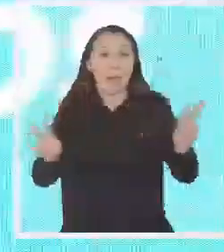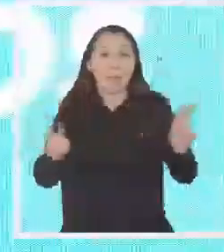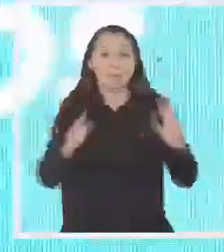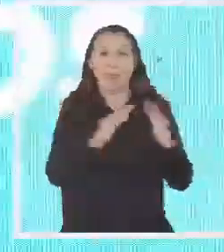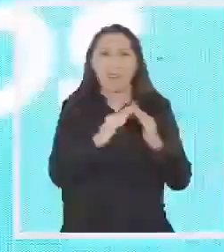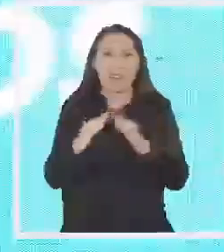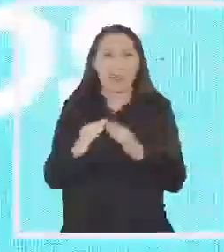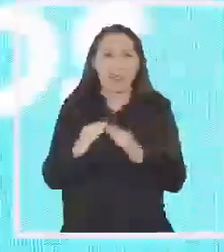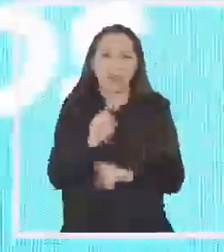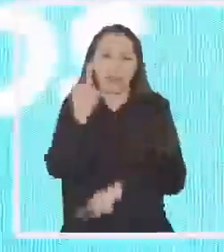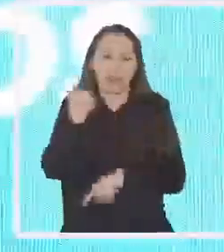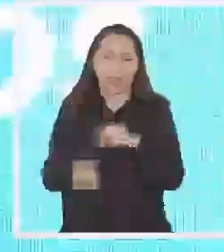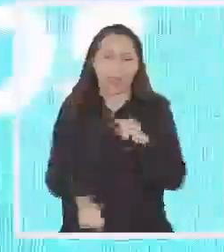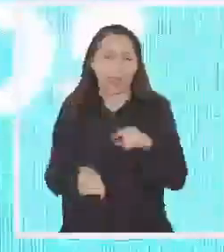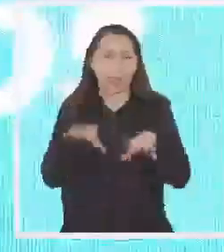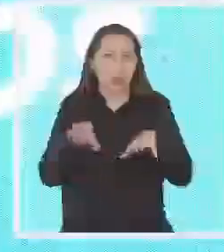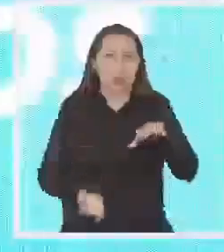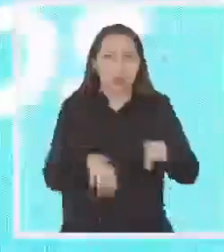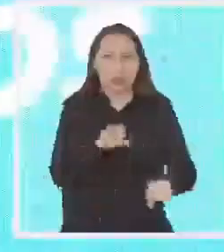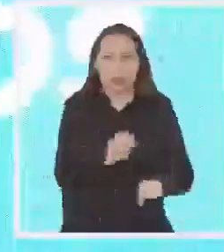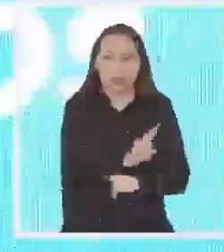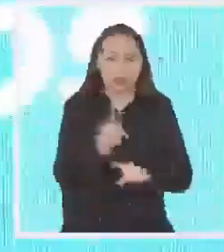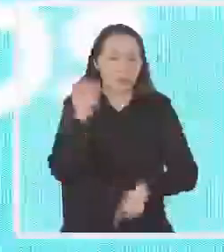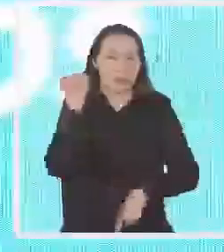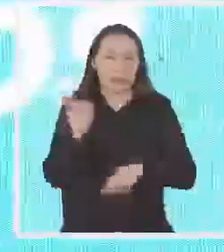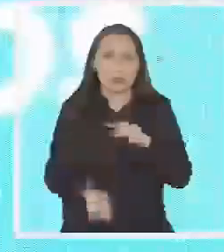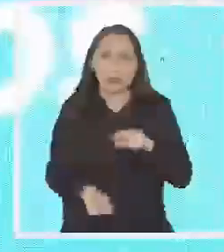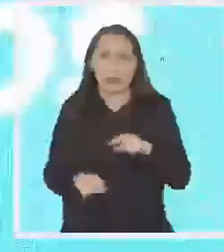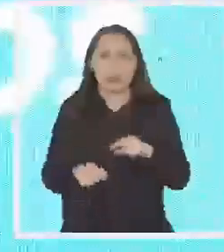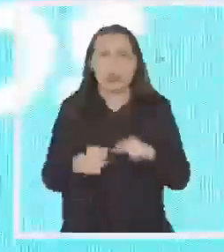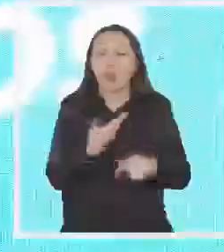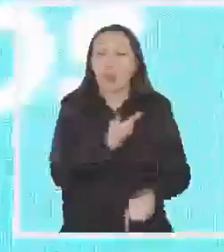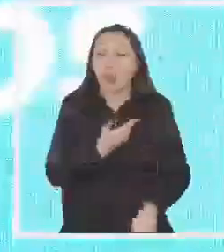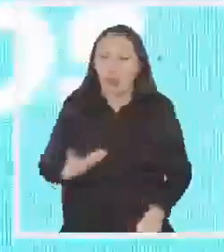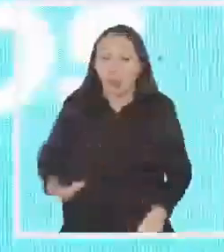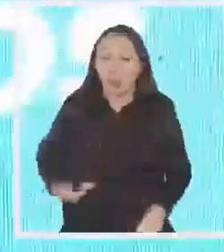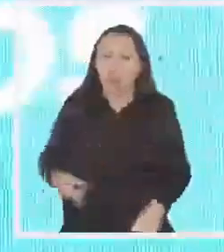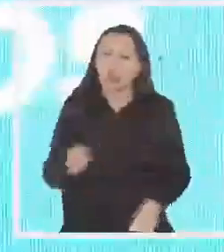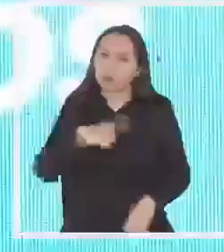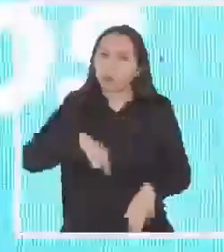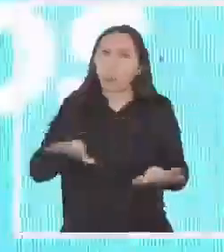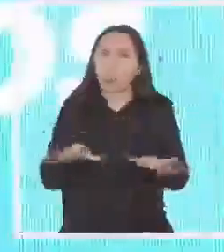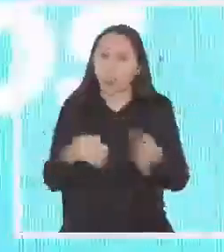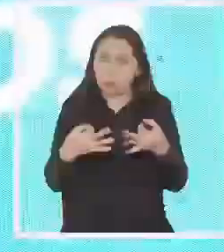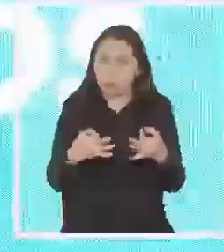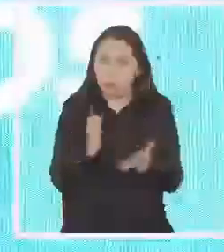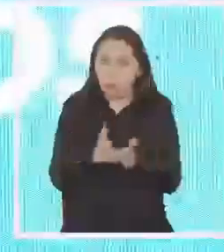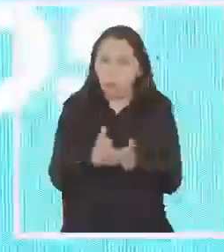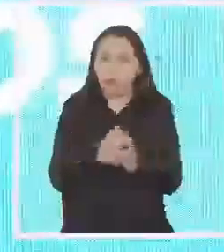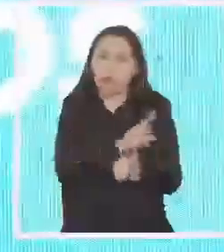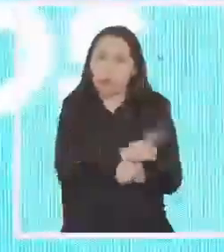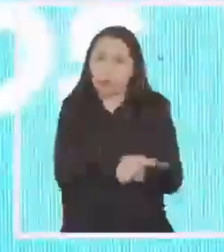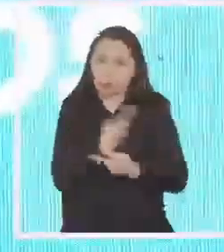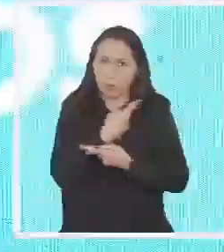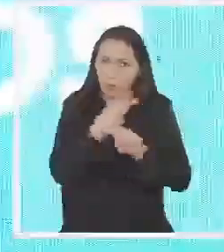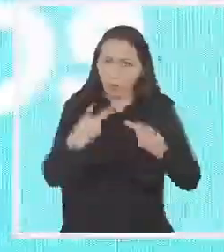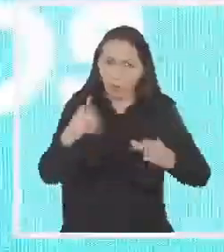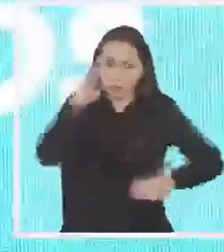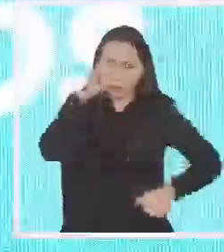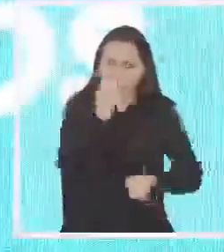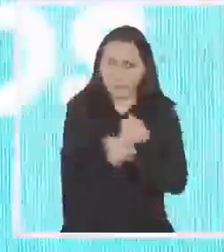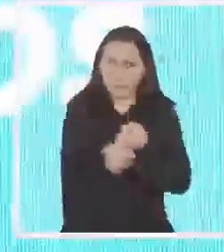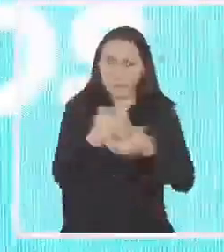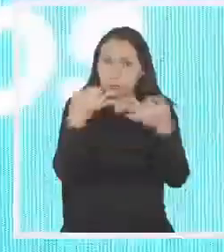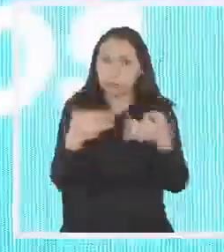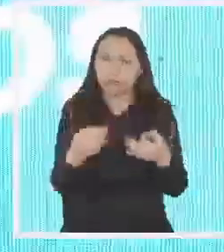inaceptable. Eso es absolutamente inaceptable y como gobierno vamos a utilizar cuando corresponda a la fuerza pública para garantizar que